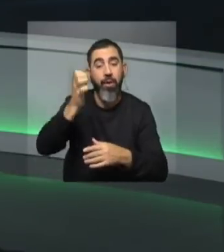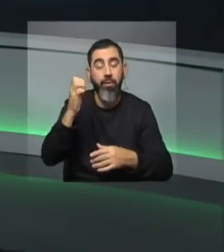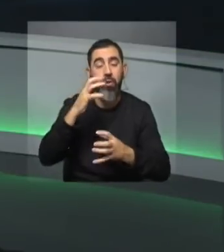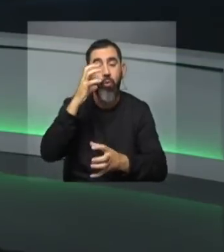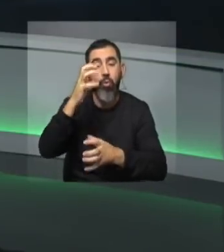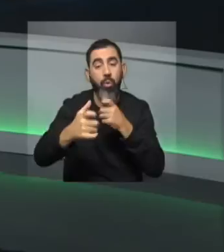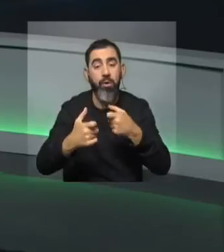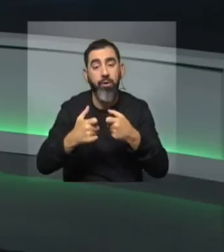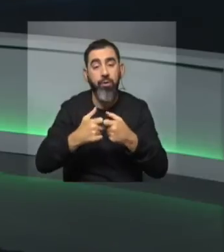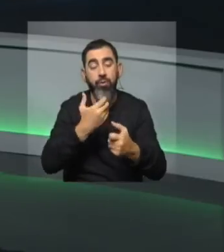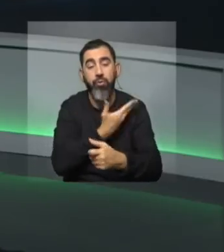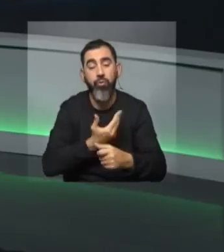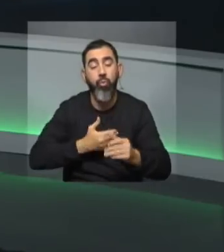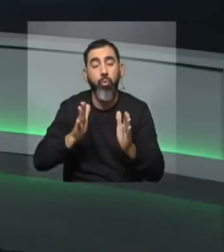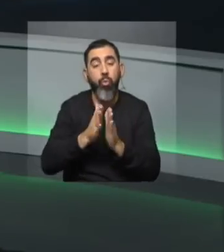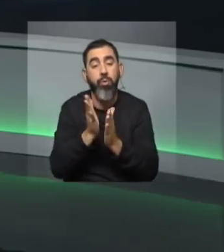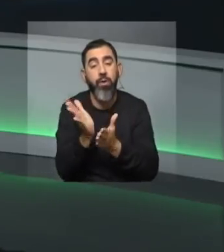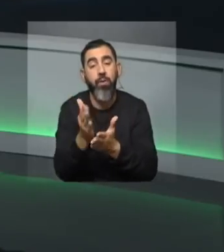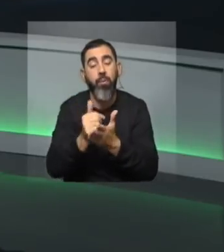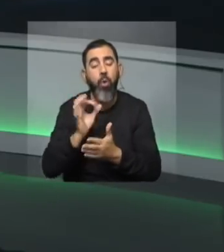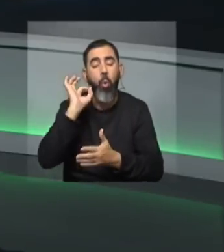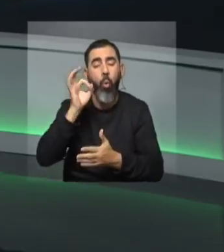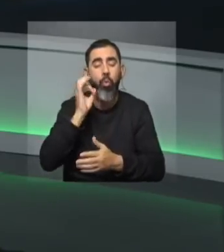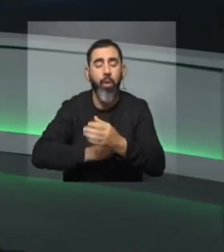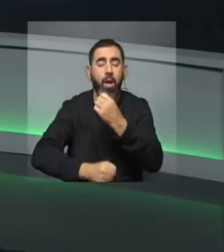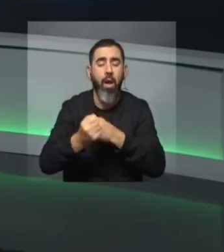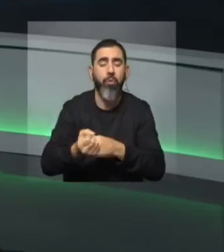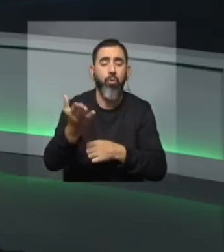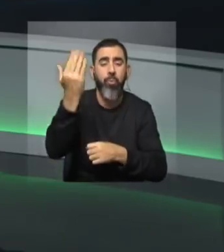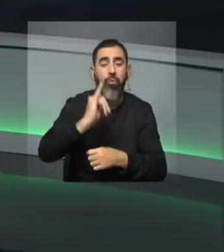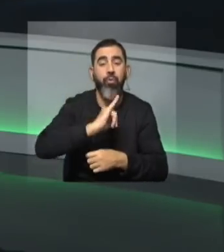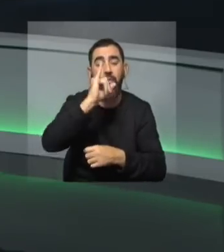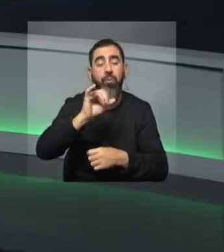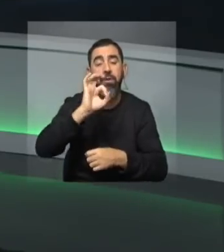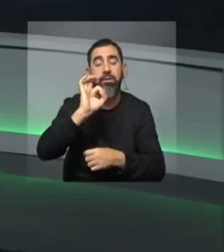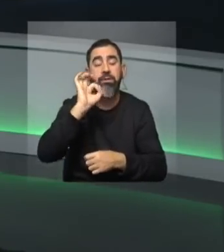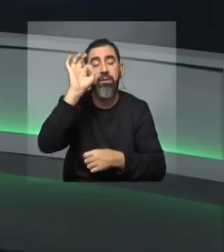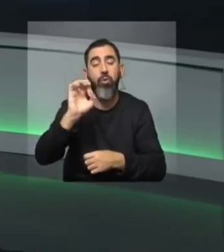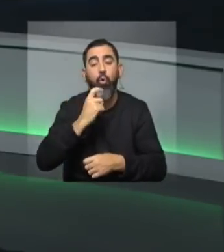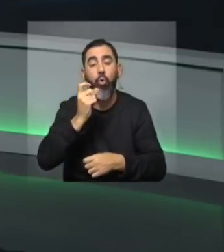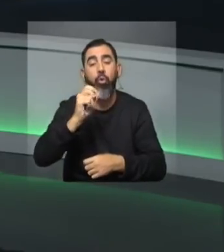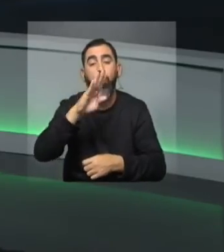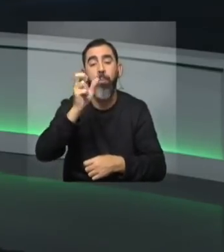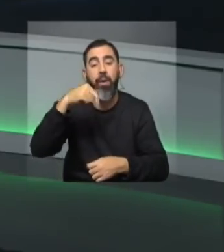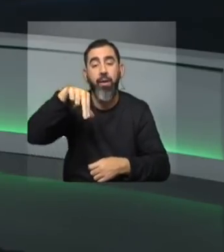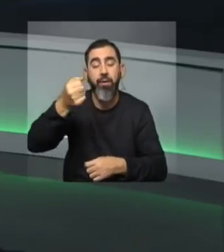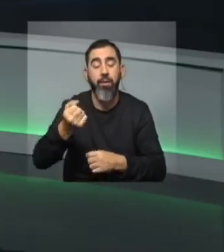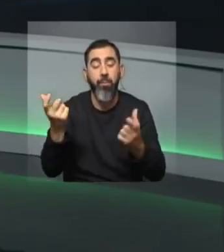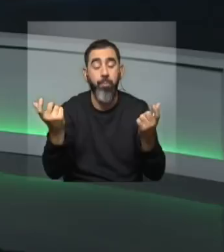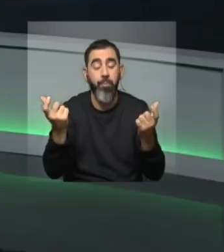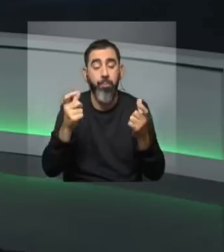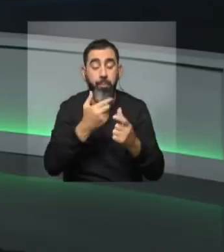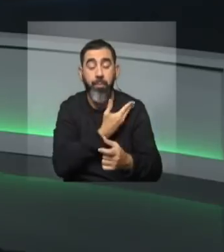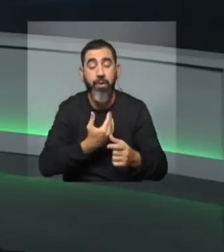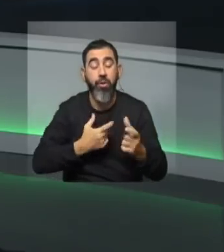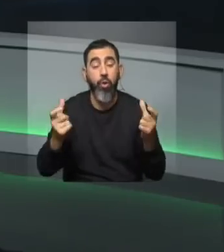la coalición multicolor en la Junta Departamental en octubre del año pasado. El informante fue el senador colorado Adrián Peña, que es el presidente de la Comisión de